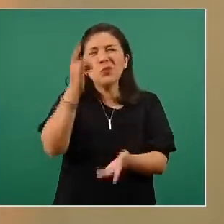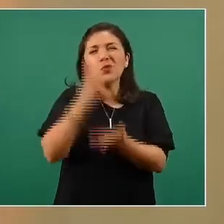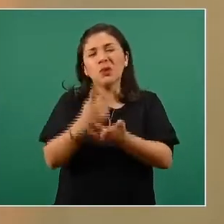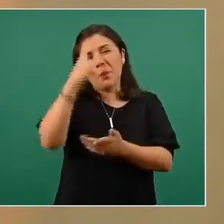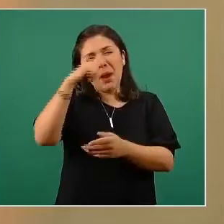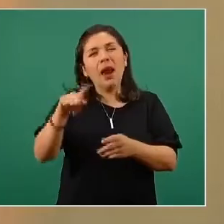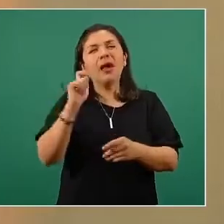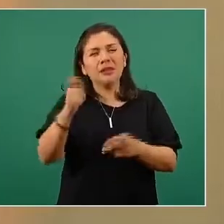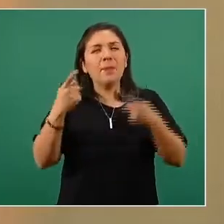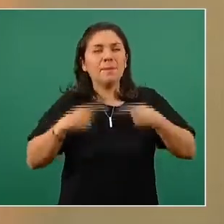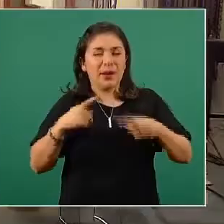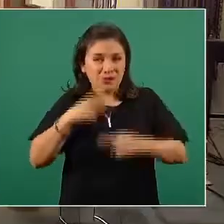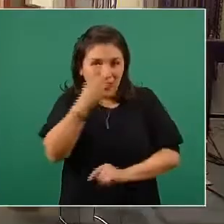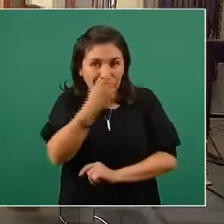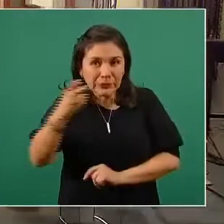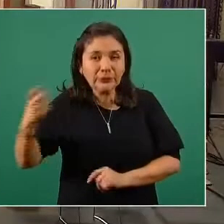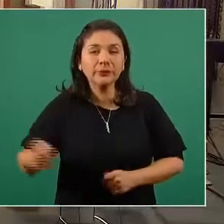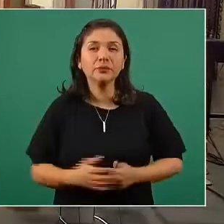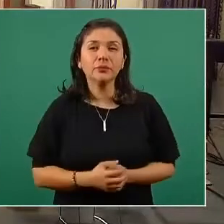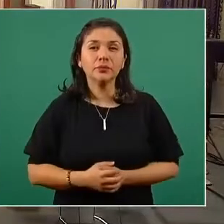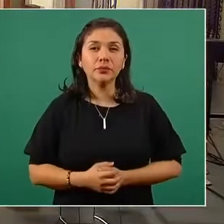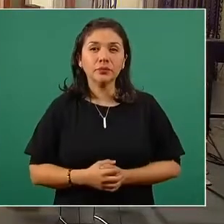para estos pacientes.